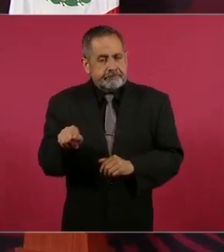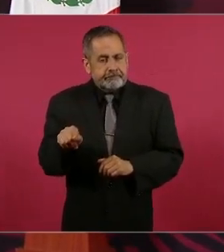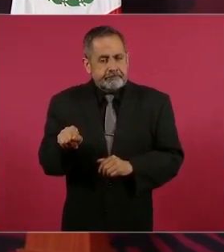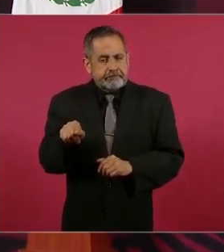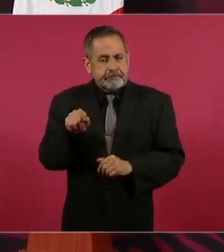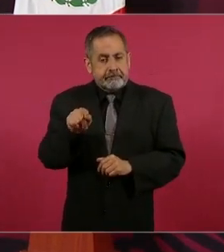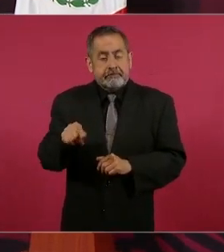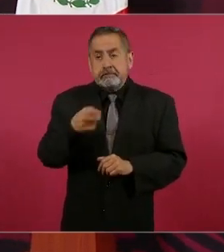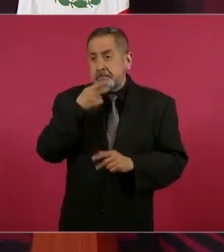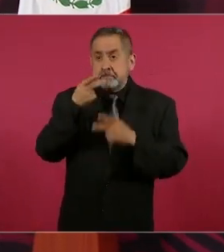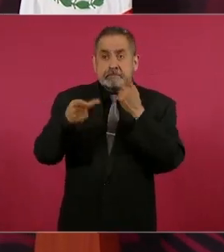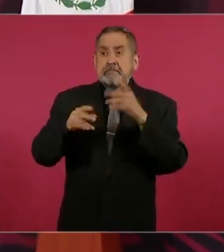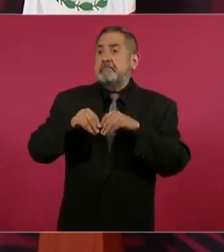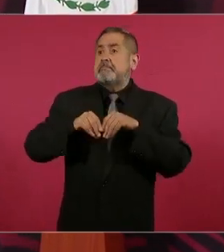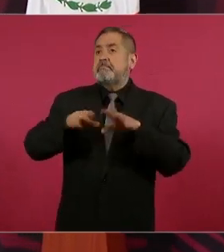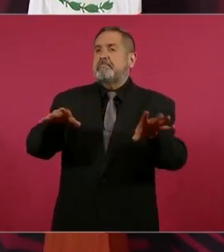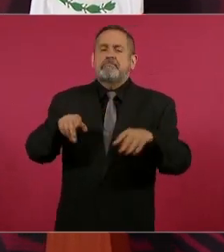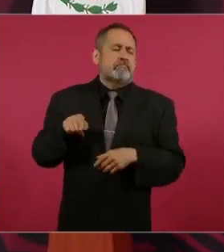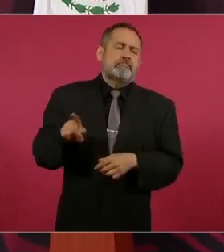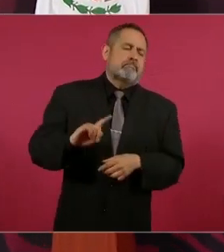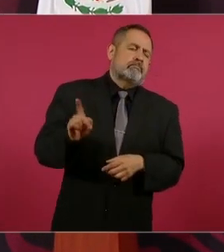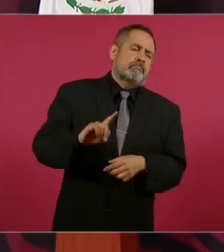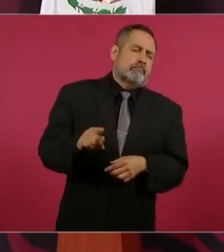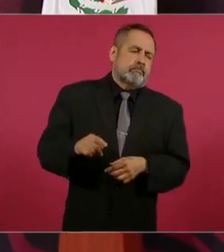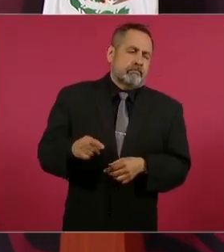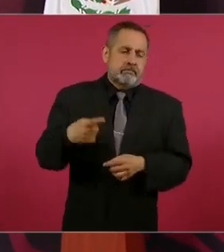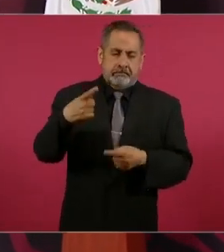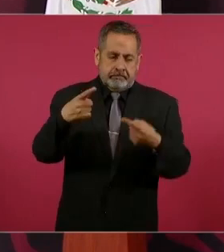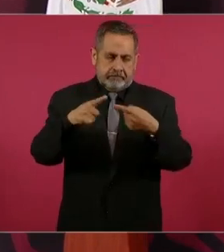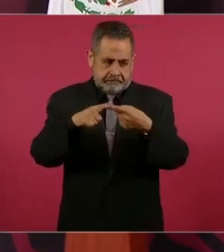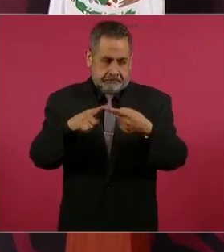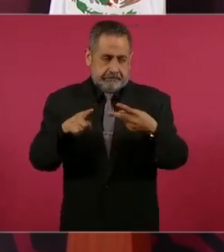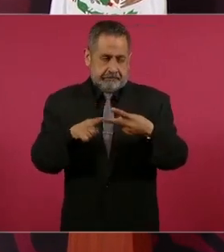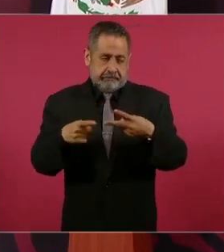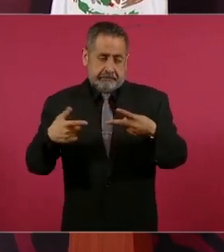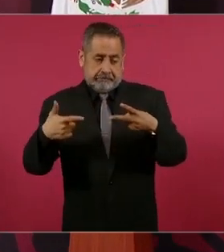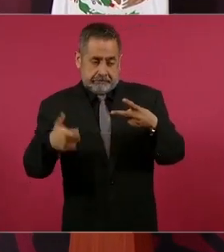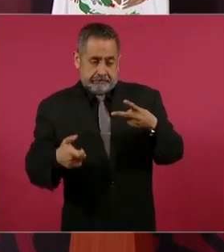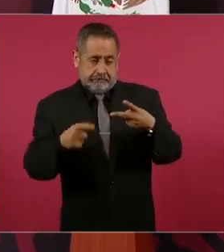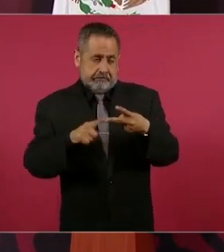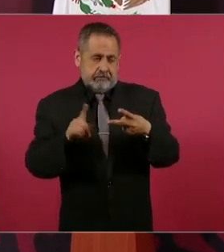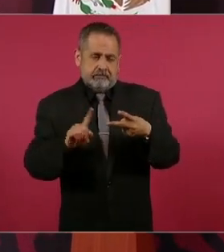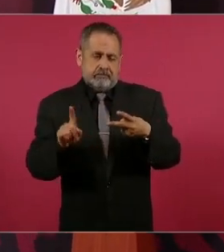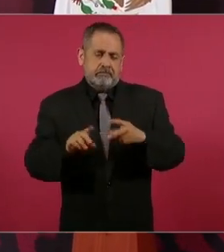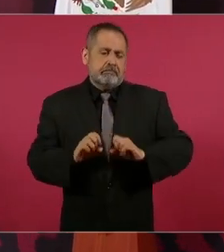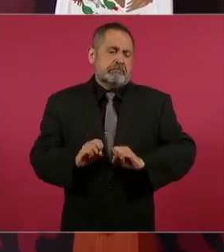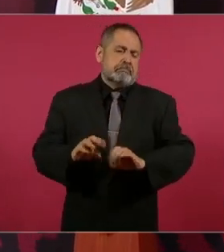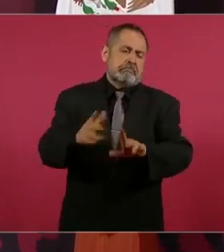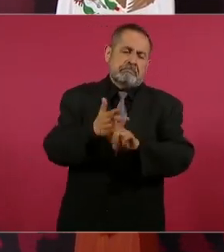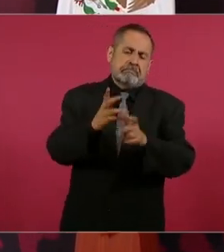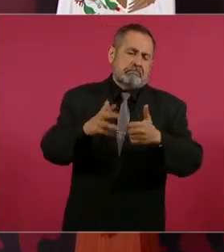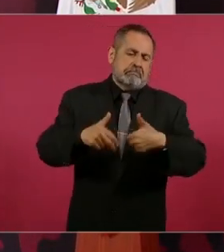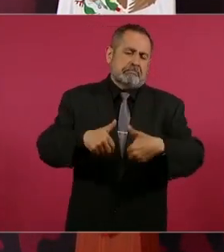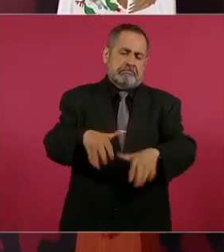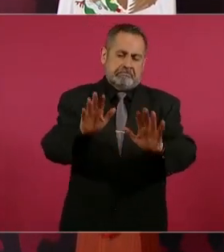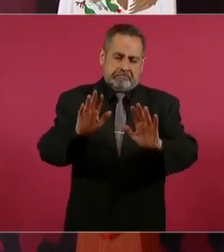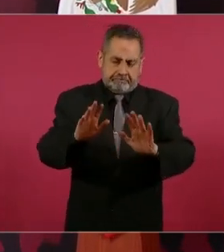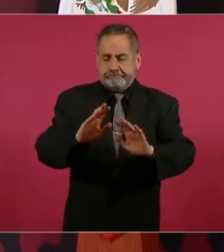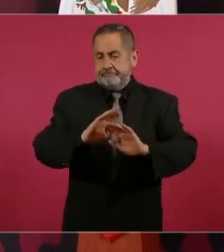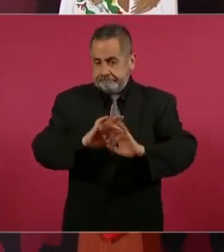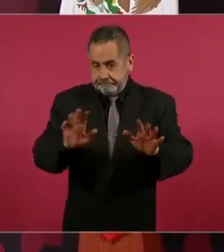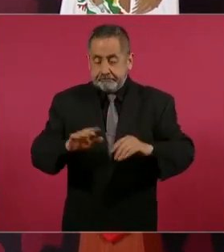esa es la versión que queda, ¿sí?, y él queda libre. Pasa el